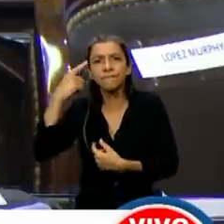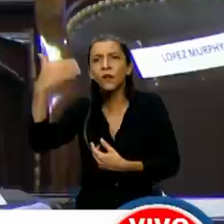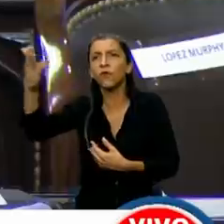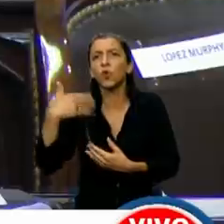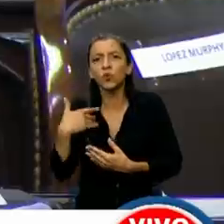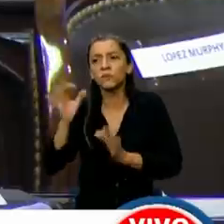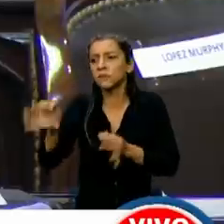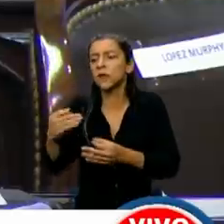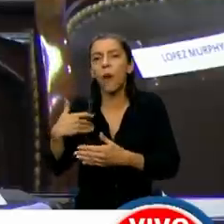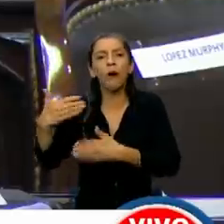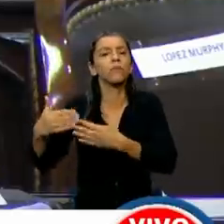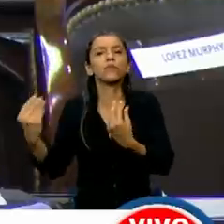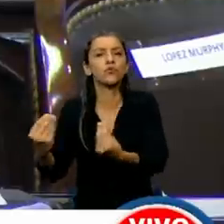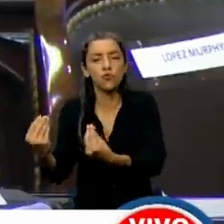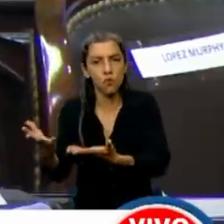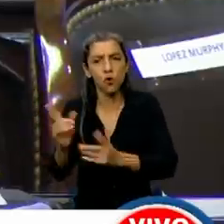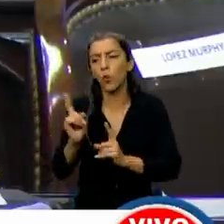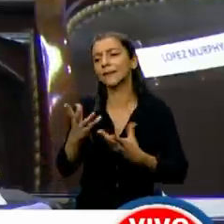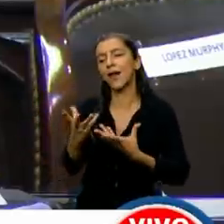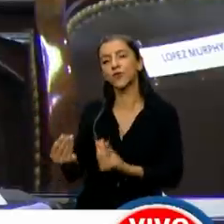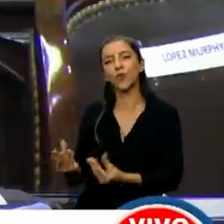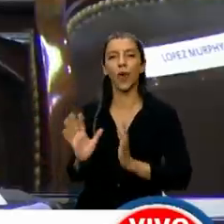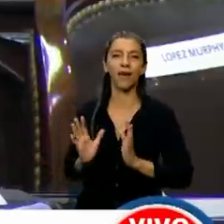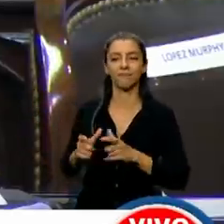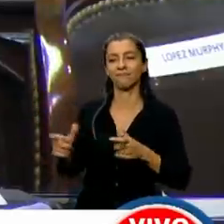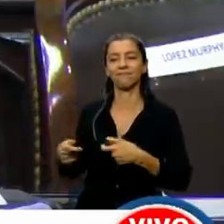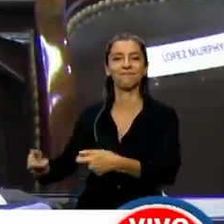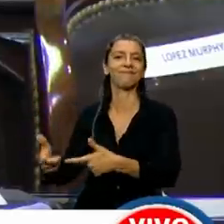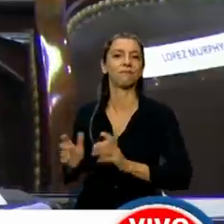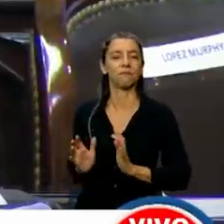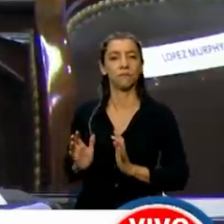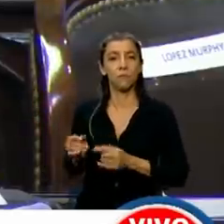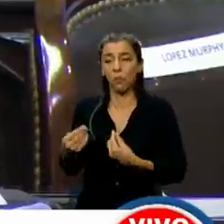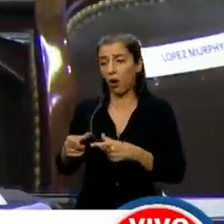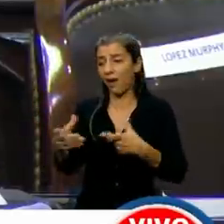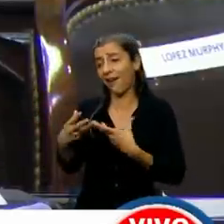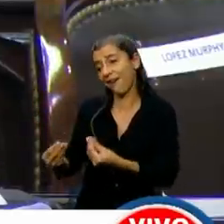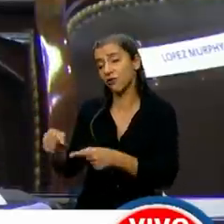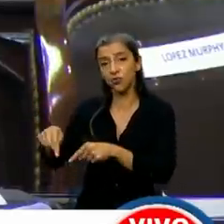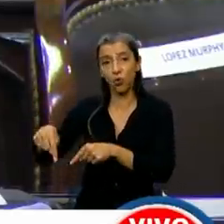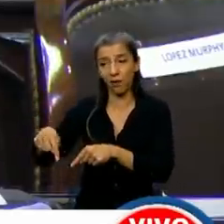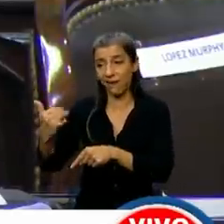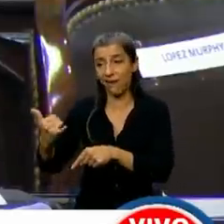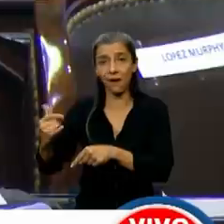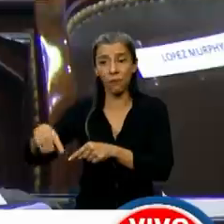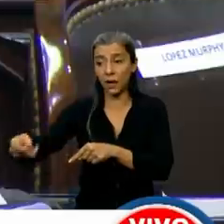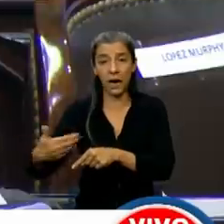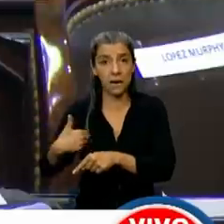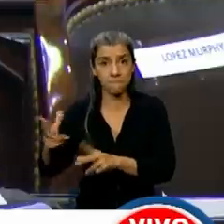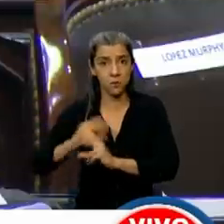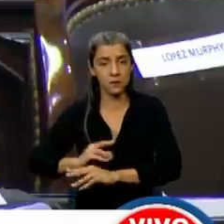y no una ayuda que por supuesto es pan para hoy pero es hambre para mañana